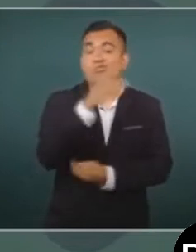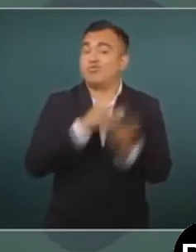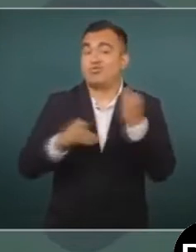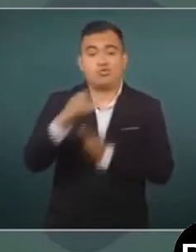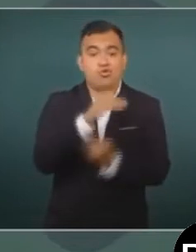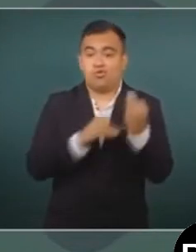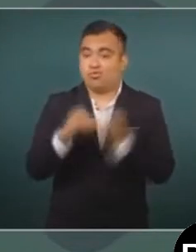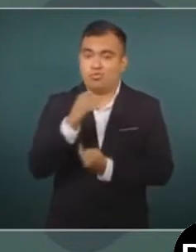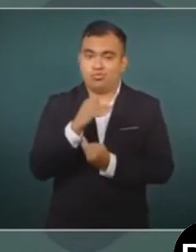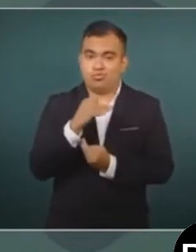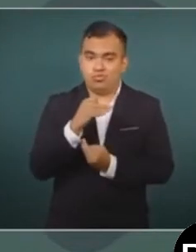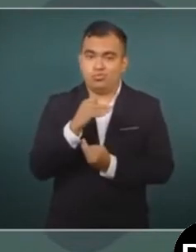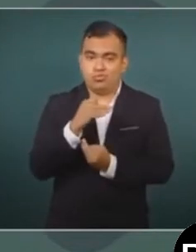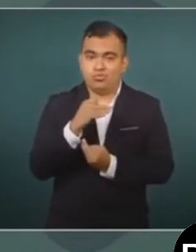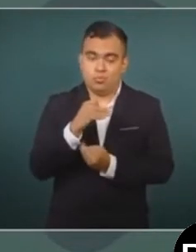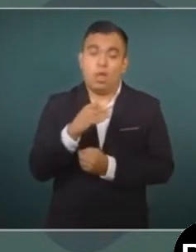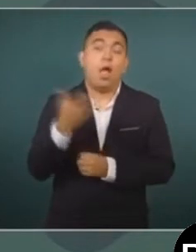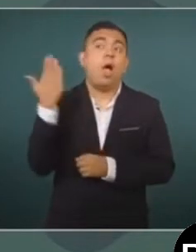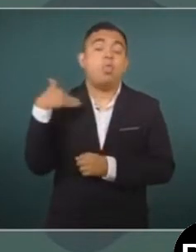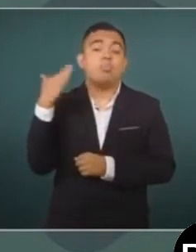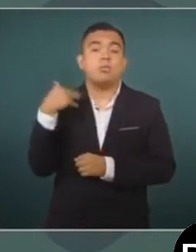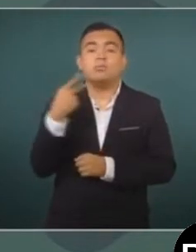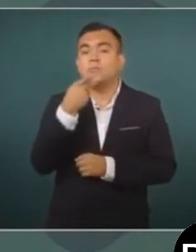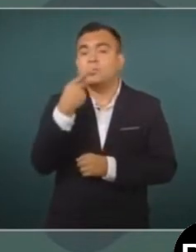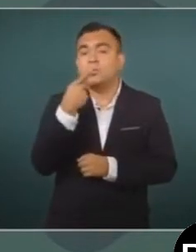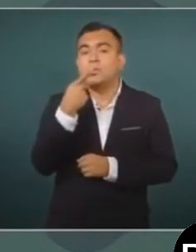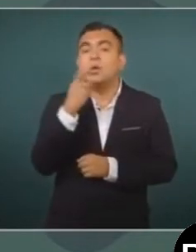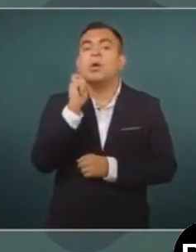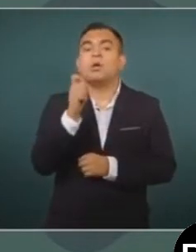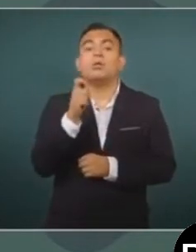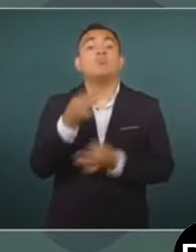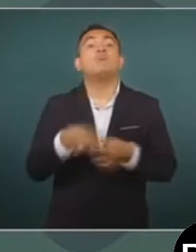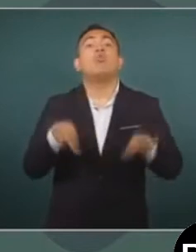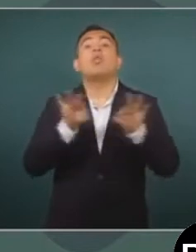Antes se hablaba de que lo importante era el llamado círculo rojo,